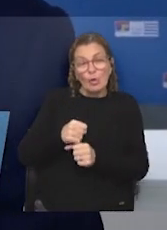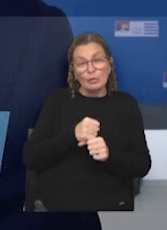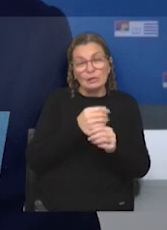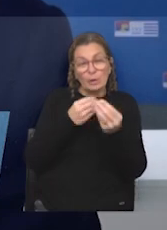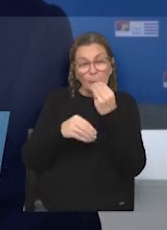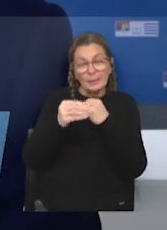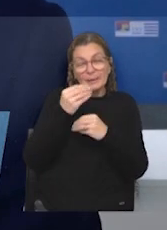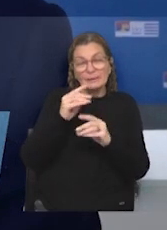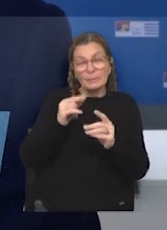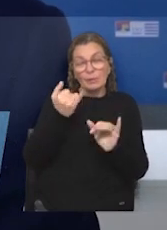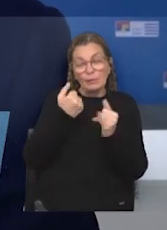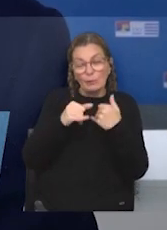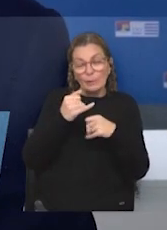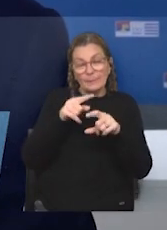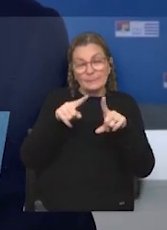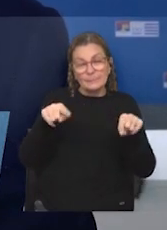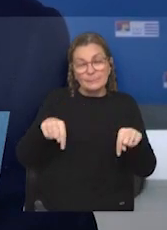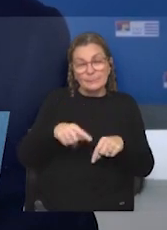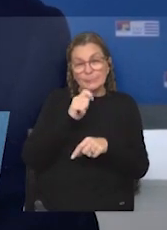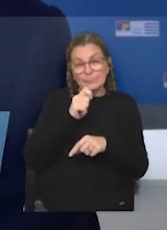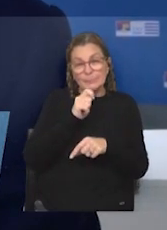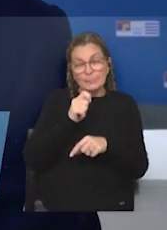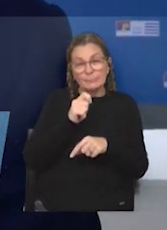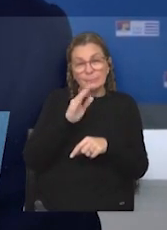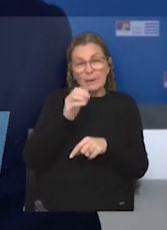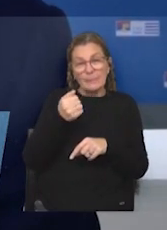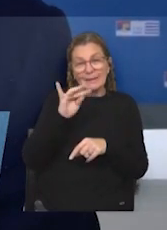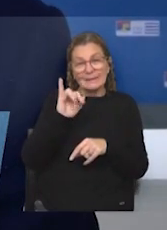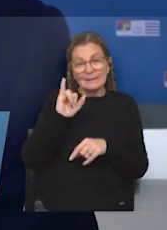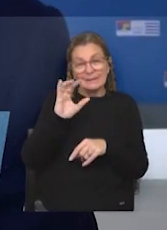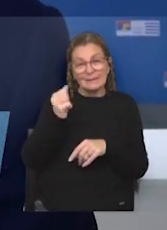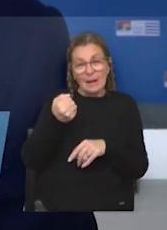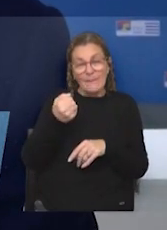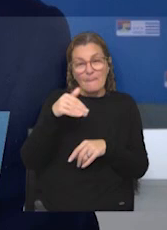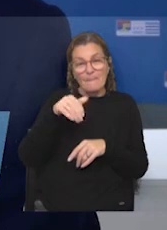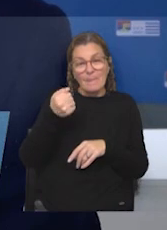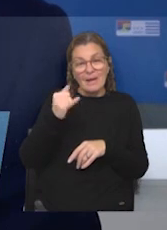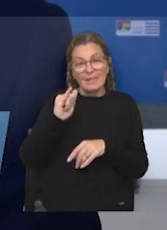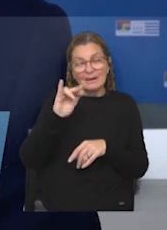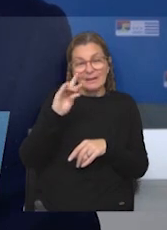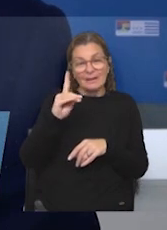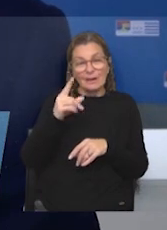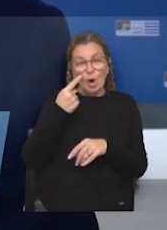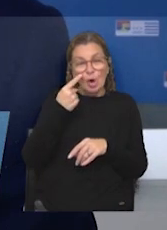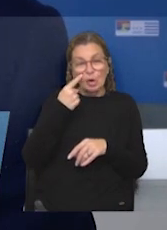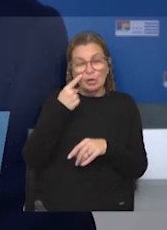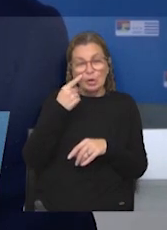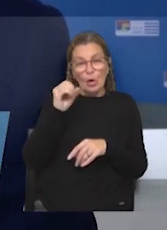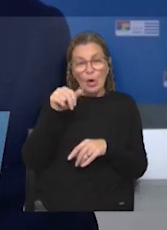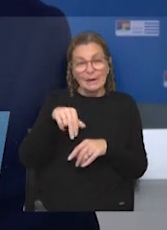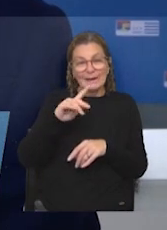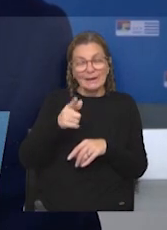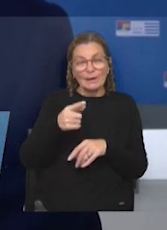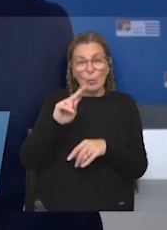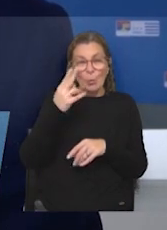particular un informe periodist de la colega Patricia Madrid que se conoció días atrás e donde hablaba de la ong Uruguay